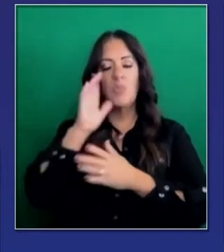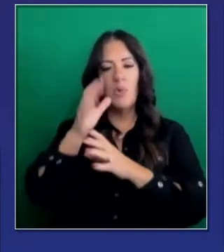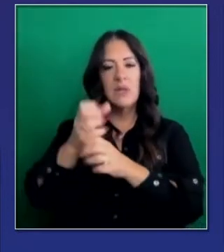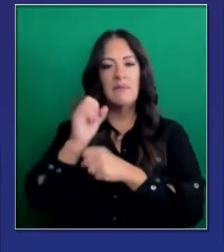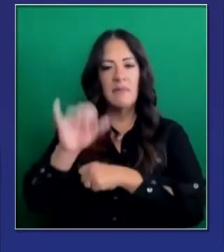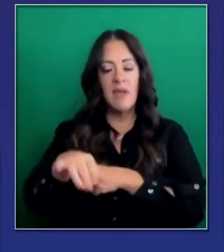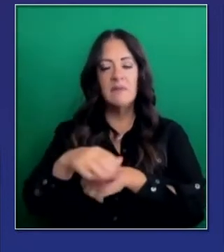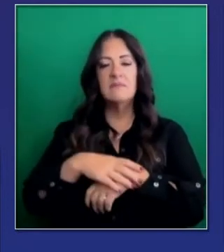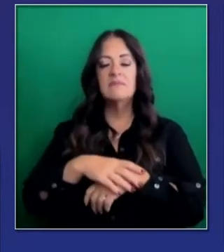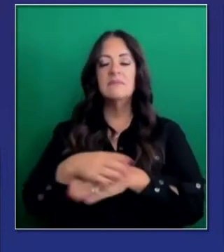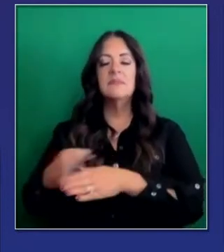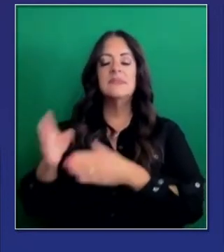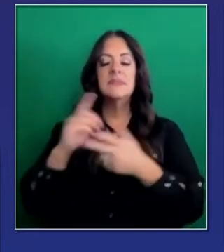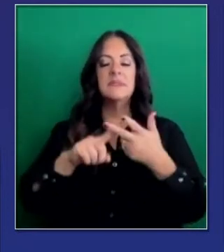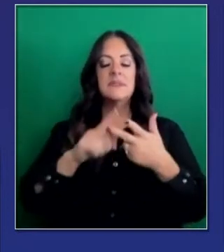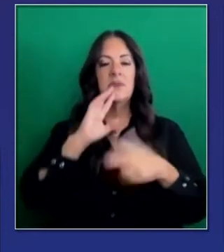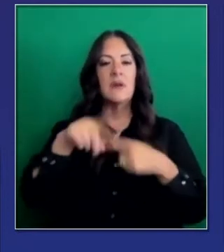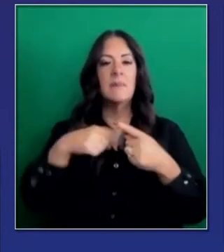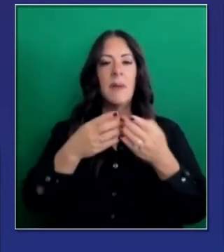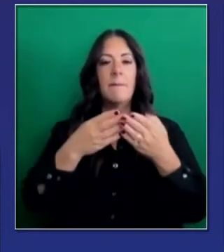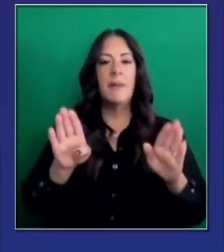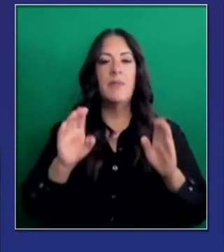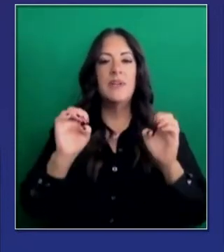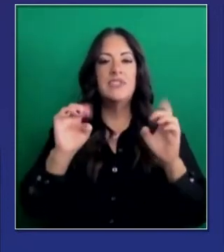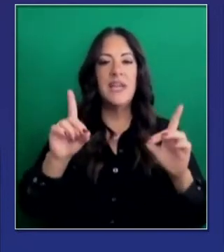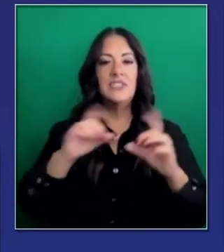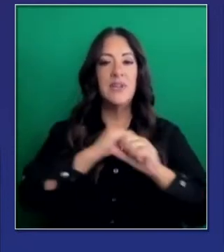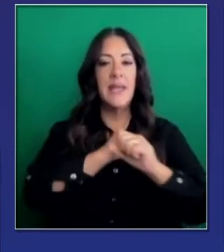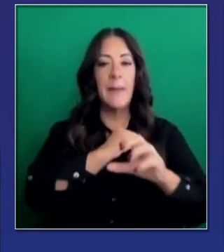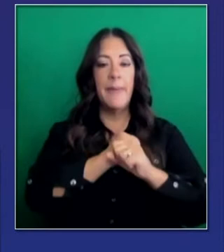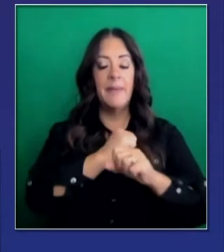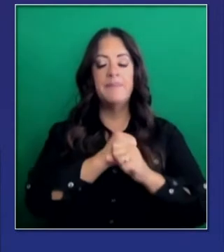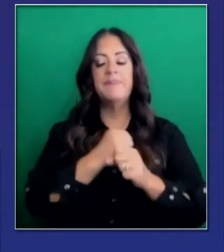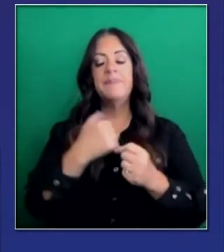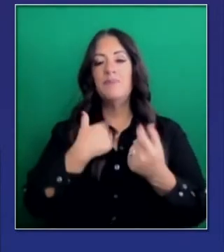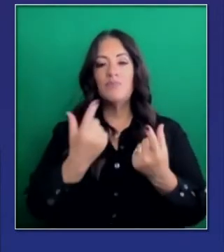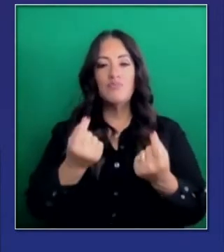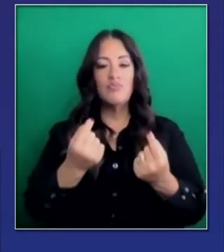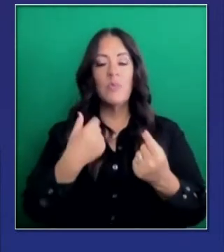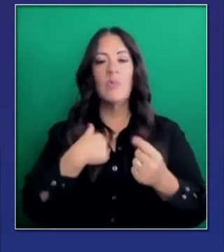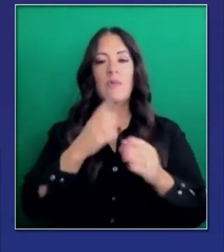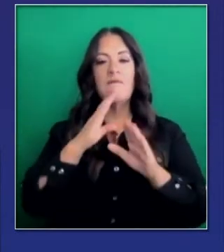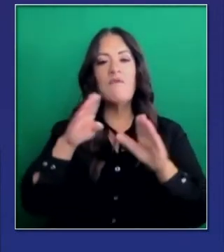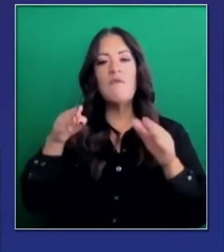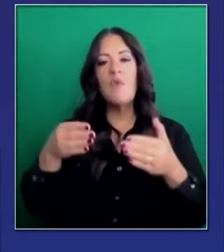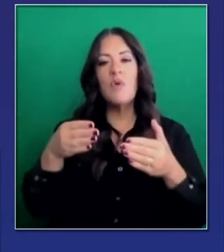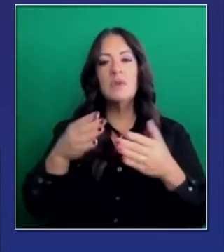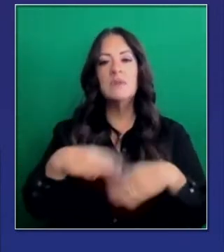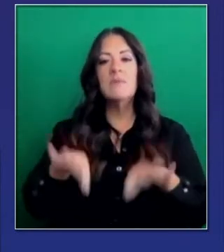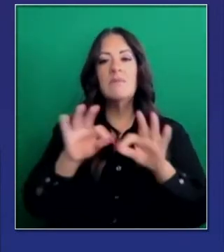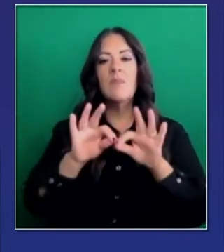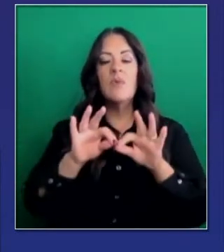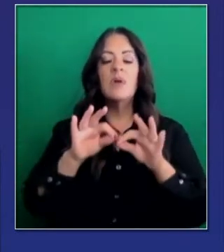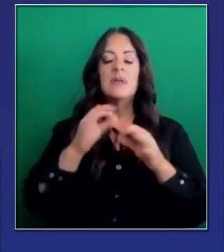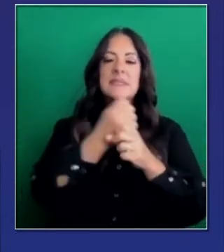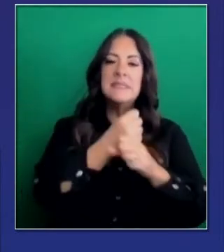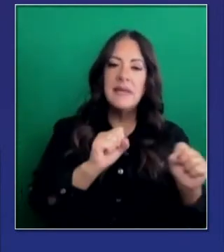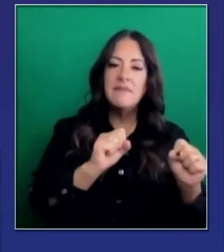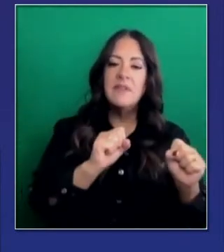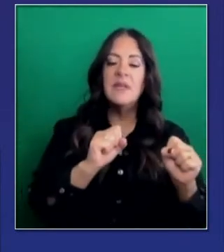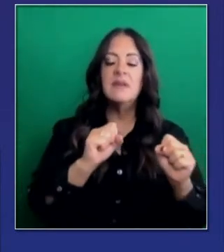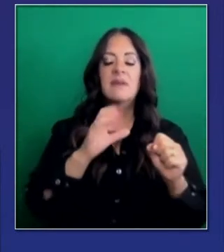de educación pública la mencioné a su momento estamos enfocándonos en el mensaje clave de la seguridad y la efectividad